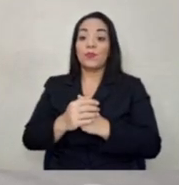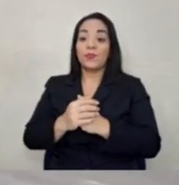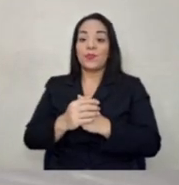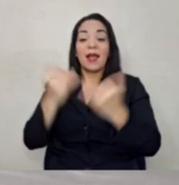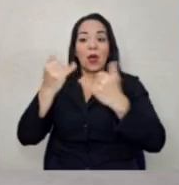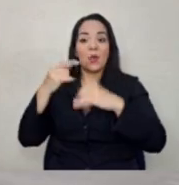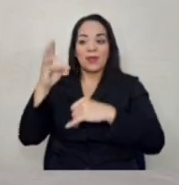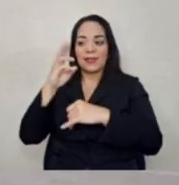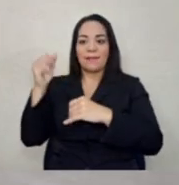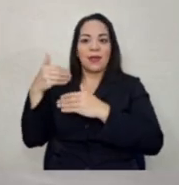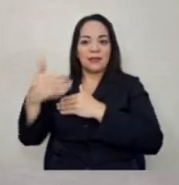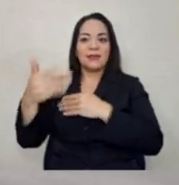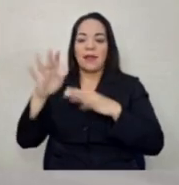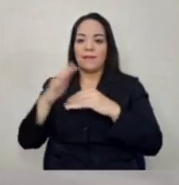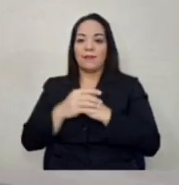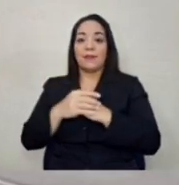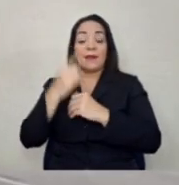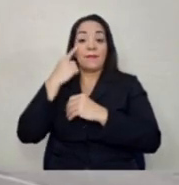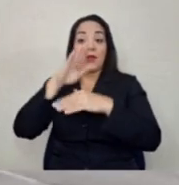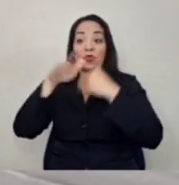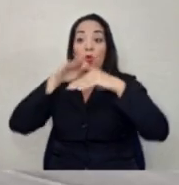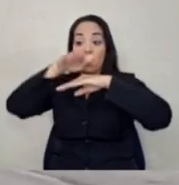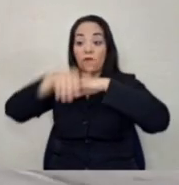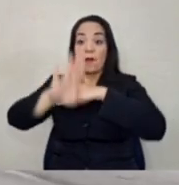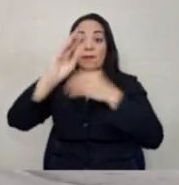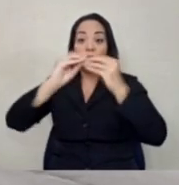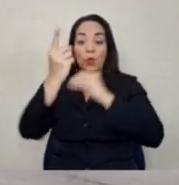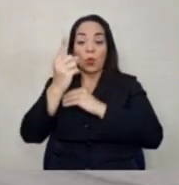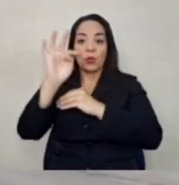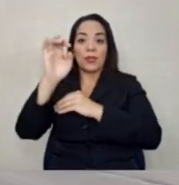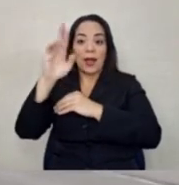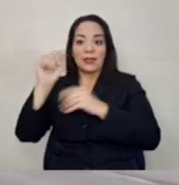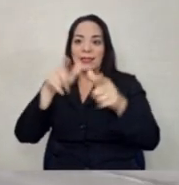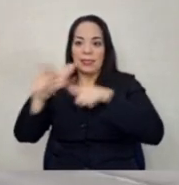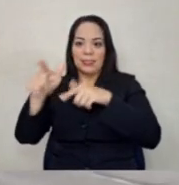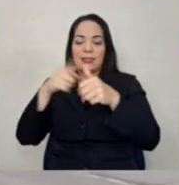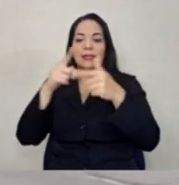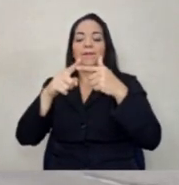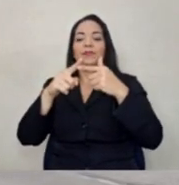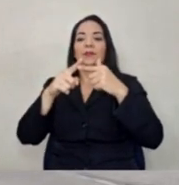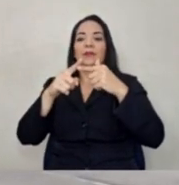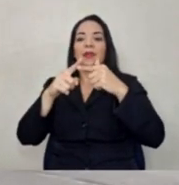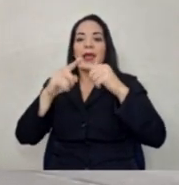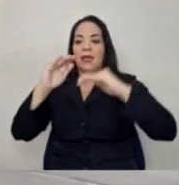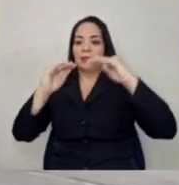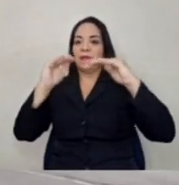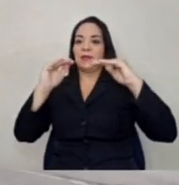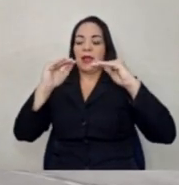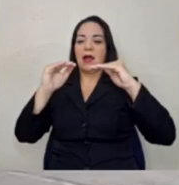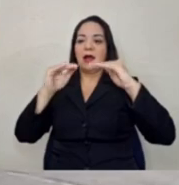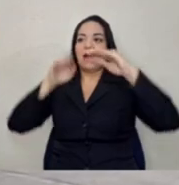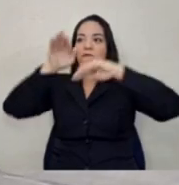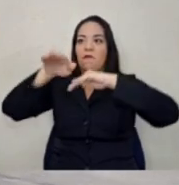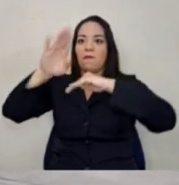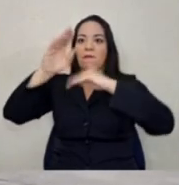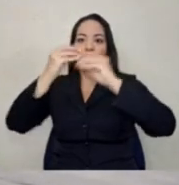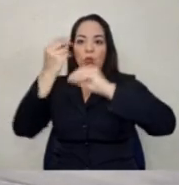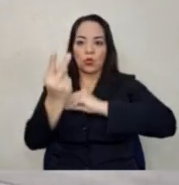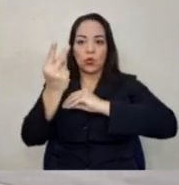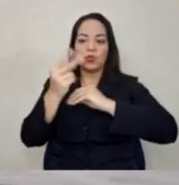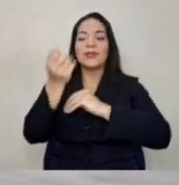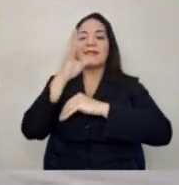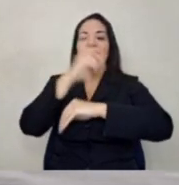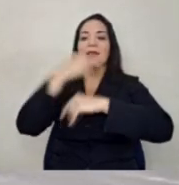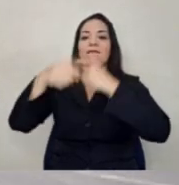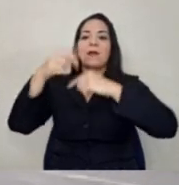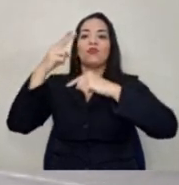está prácticamente asfaltada toda la rampa 1 de Taras. Está estabilizada la rampa 2. Vamos a estar asfaltando en los próximos 15 días